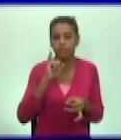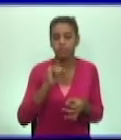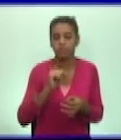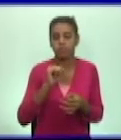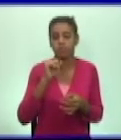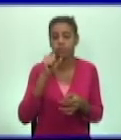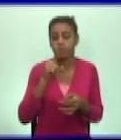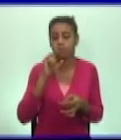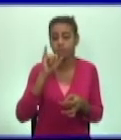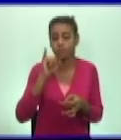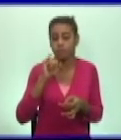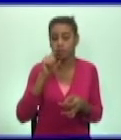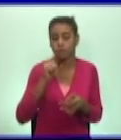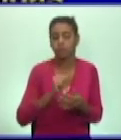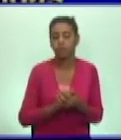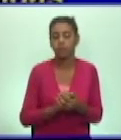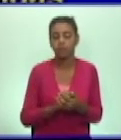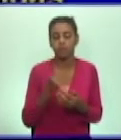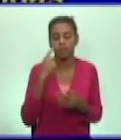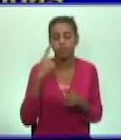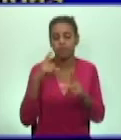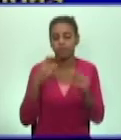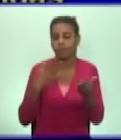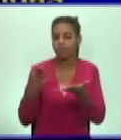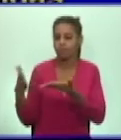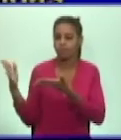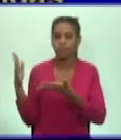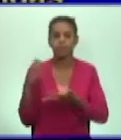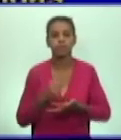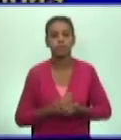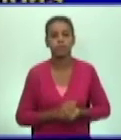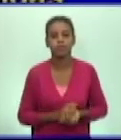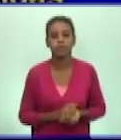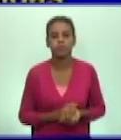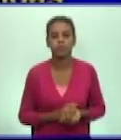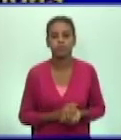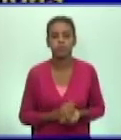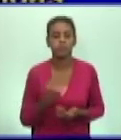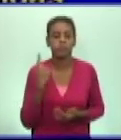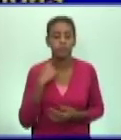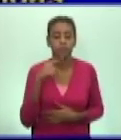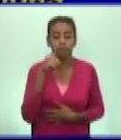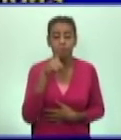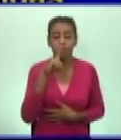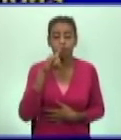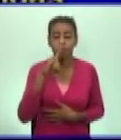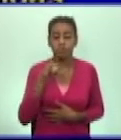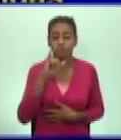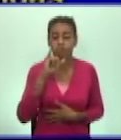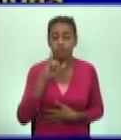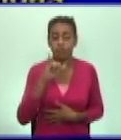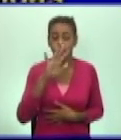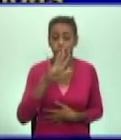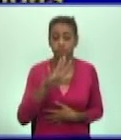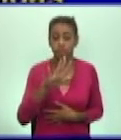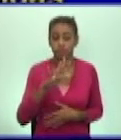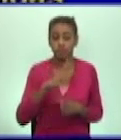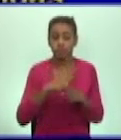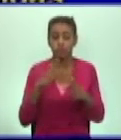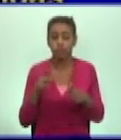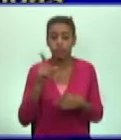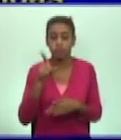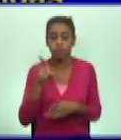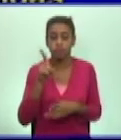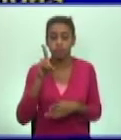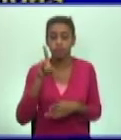ilustraciones, porque quiero entonces que veamos otra ilustración. Por tanto, entre 1965 y el 73 va a tener otra